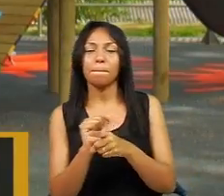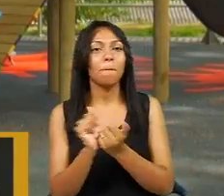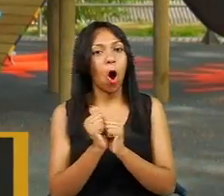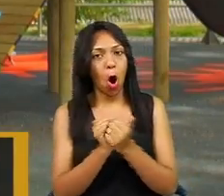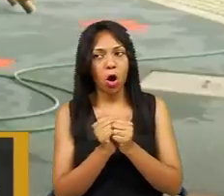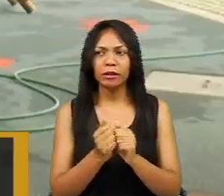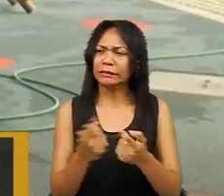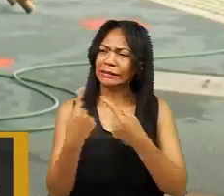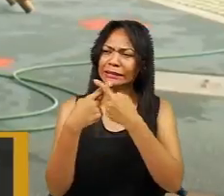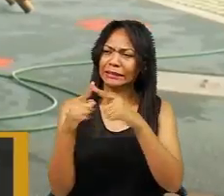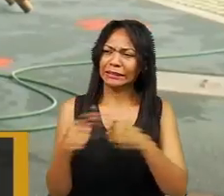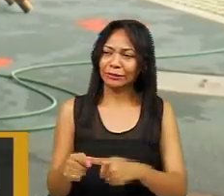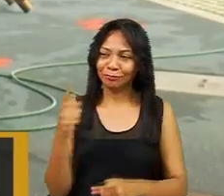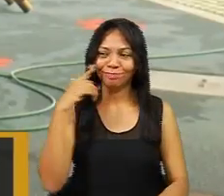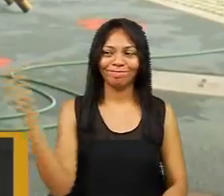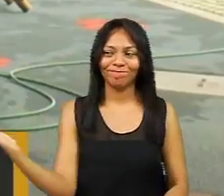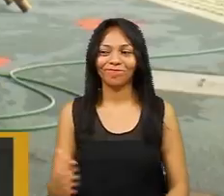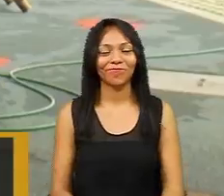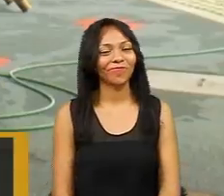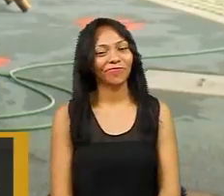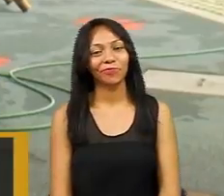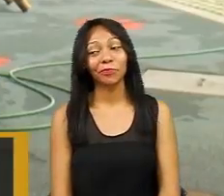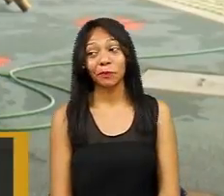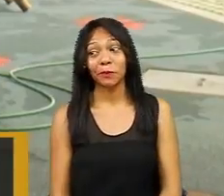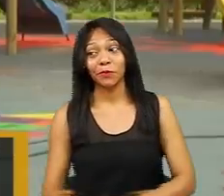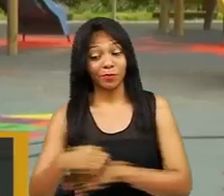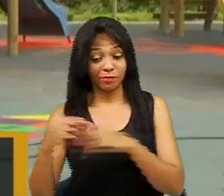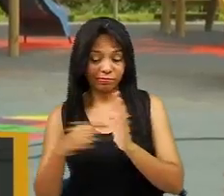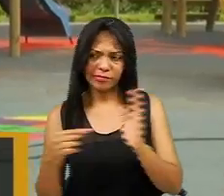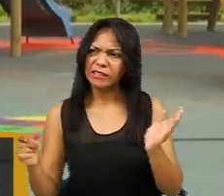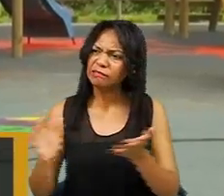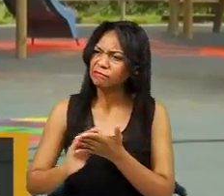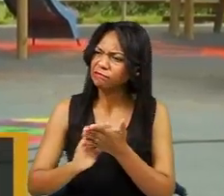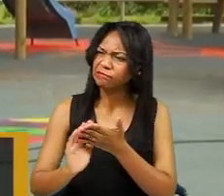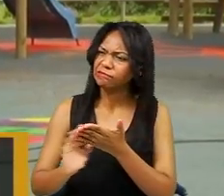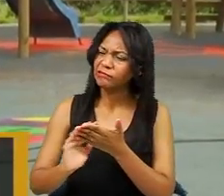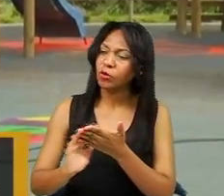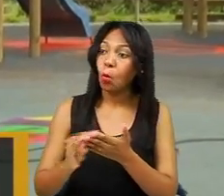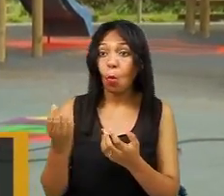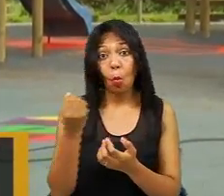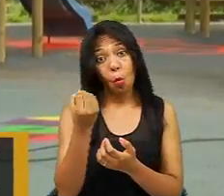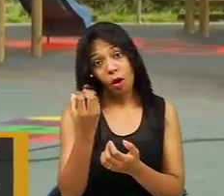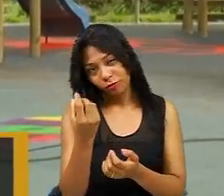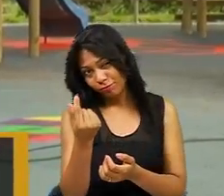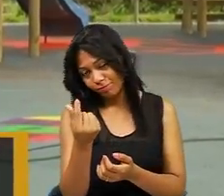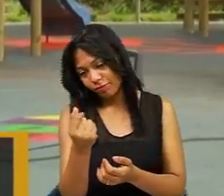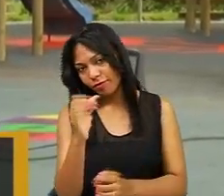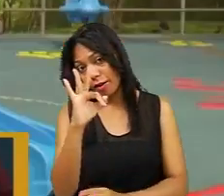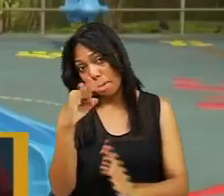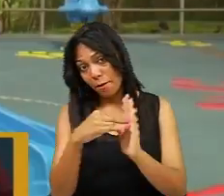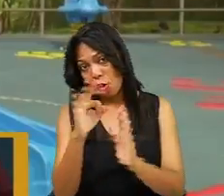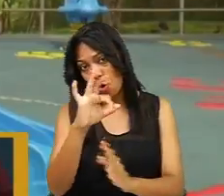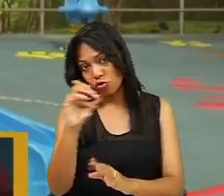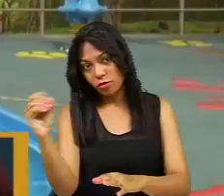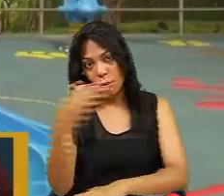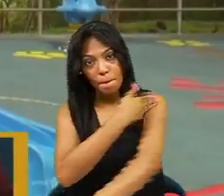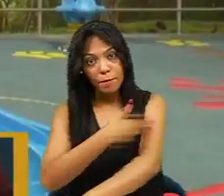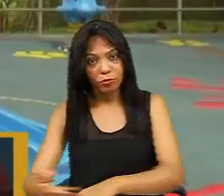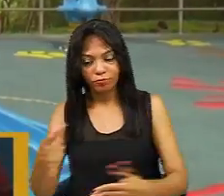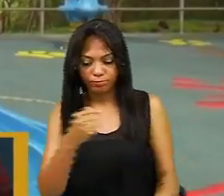este sitio. La remodelación total del parque tuvo un costo de 3.800 millones, proyecto contratado por la administración